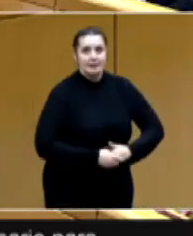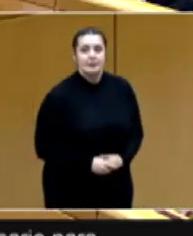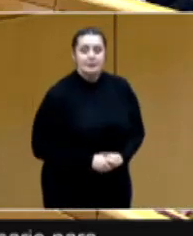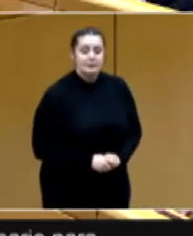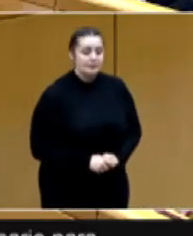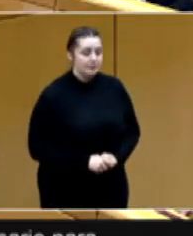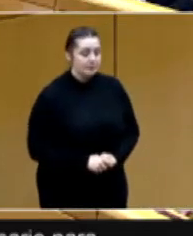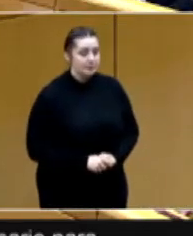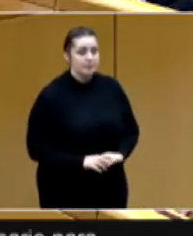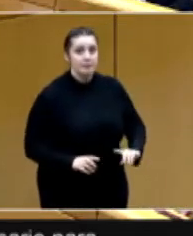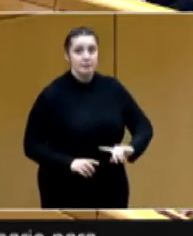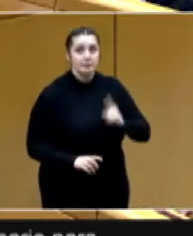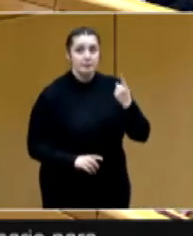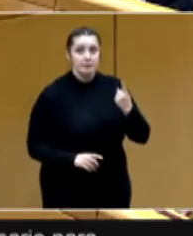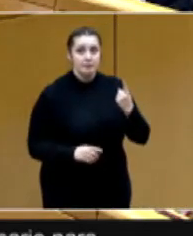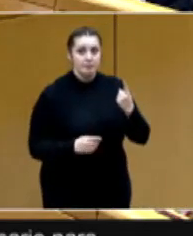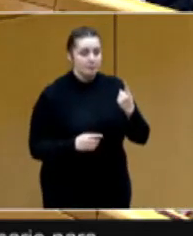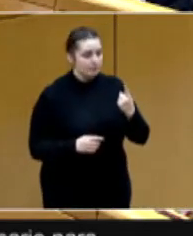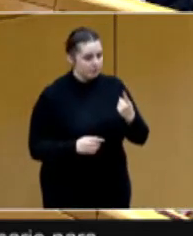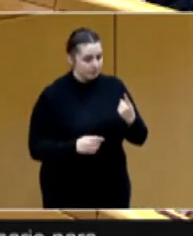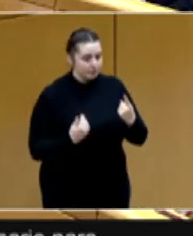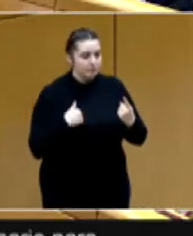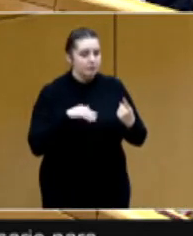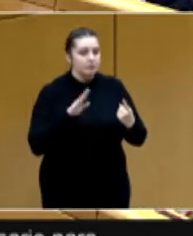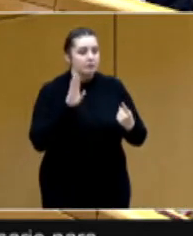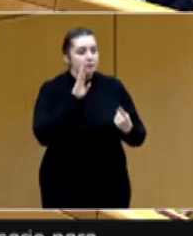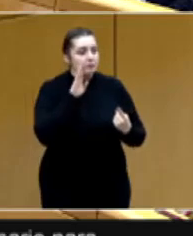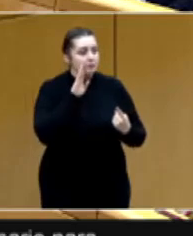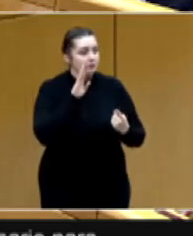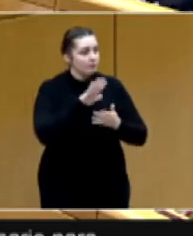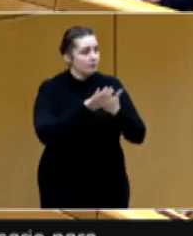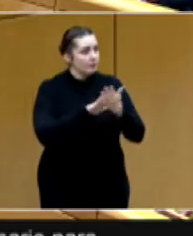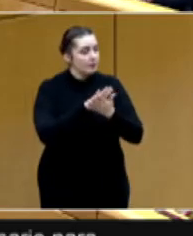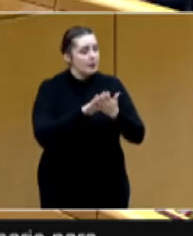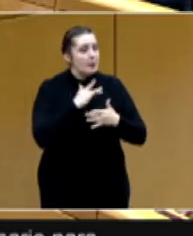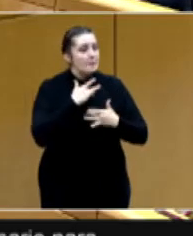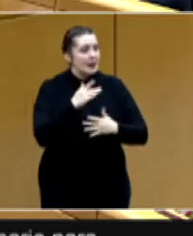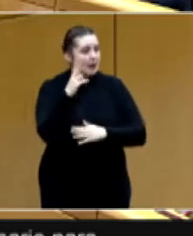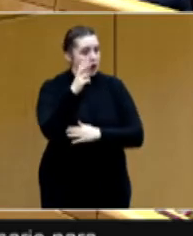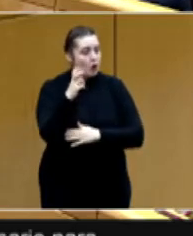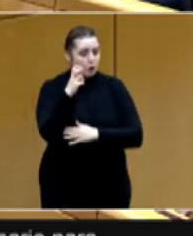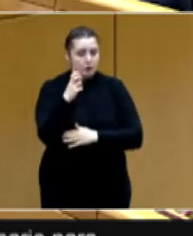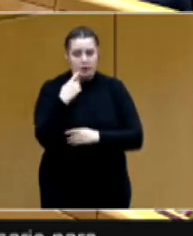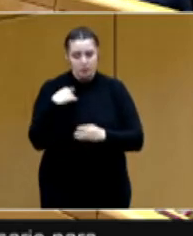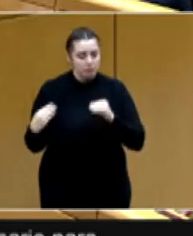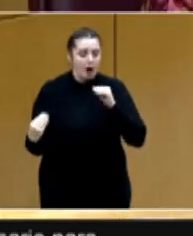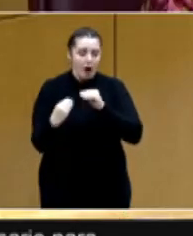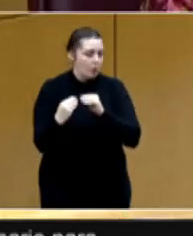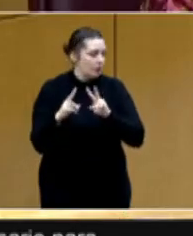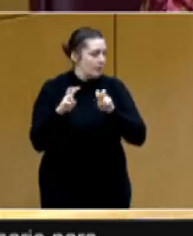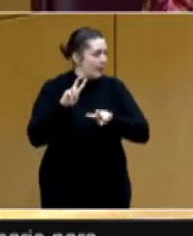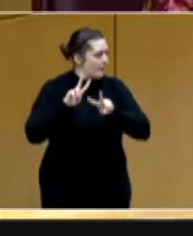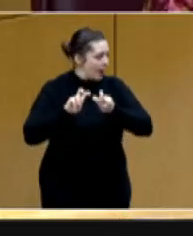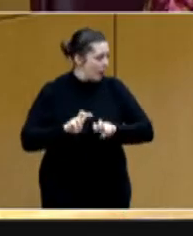En primer lugar hago mías todas las palabras que acaba de decir María José encontró la valoración esta